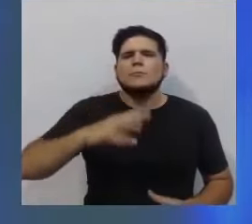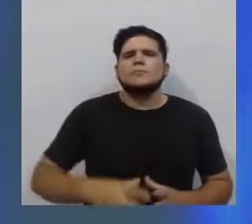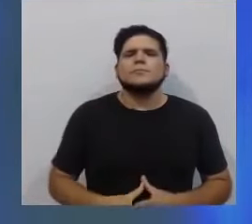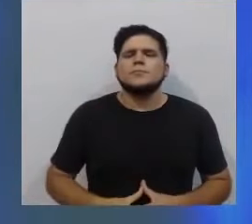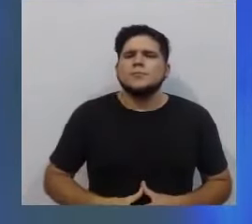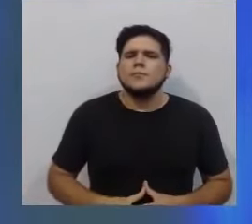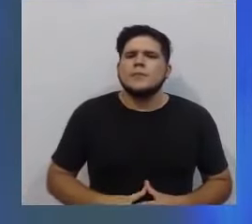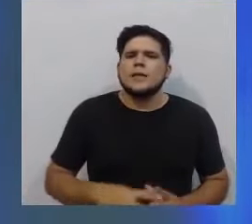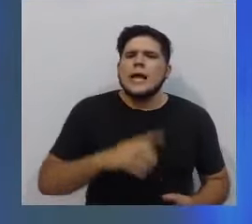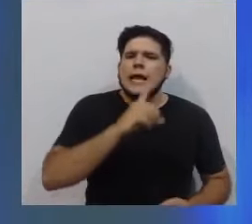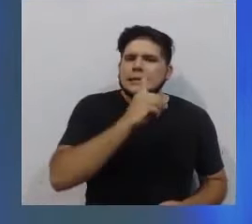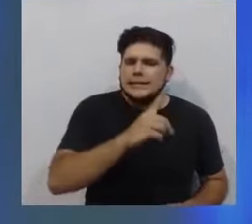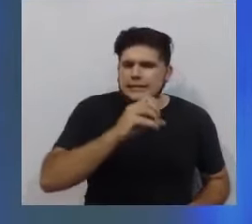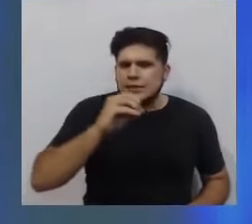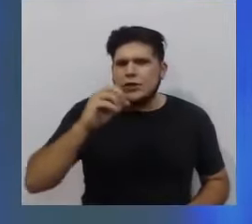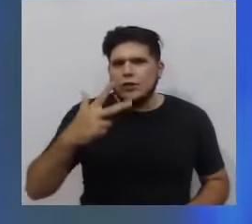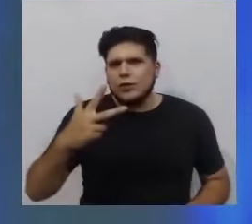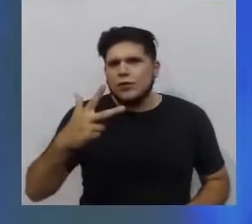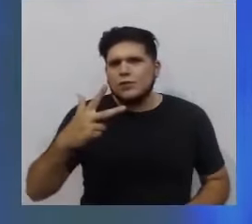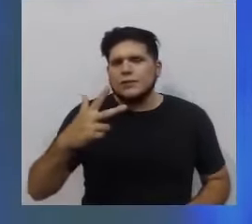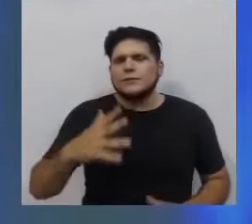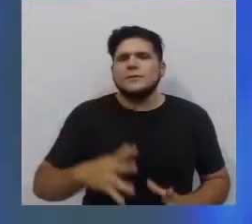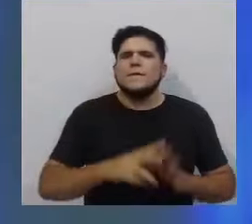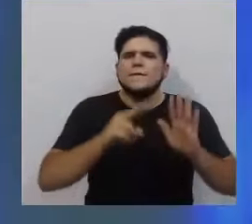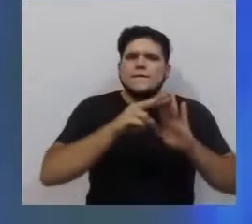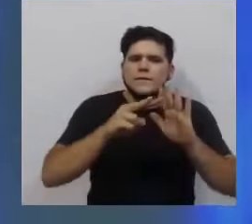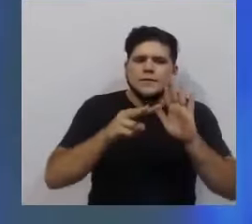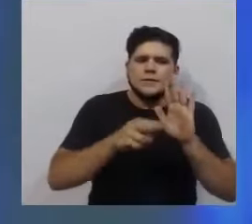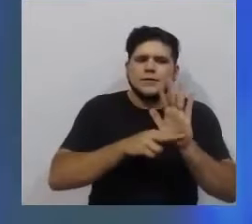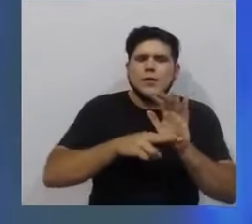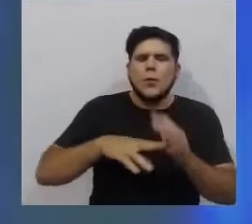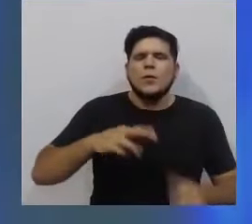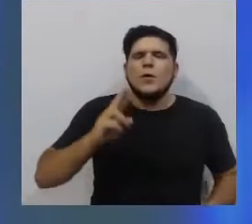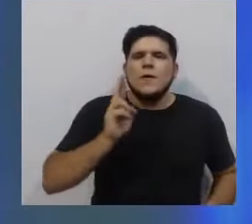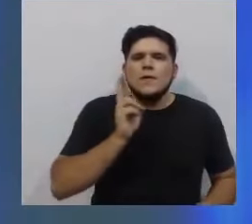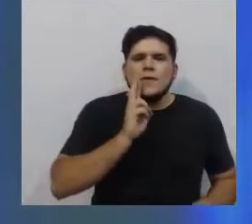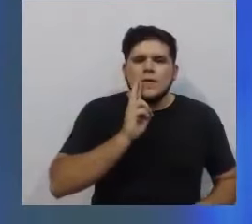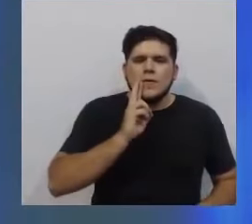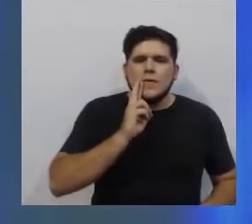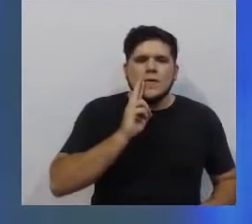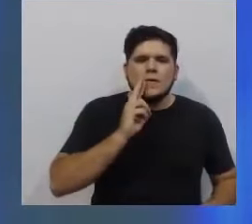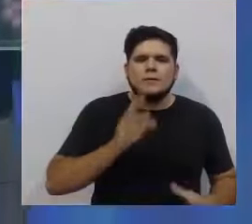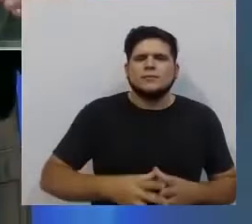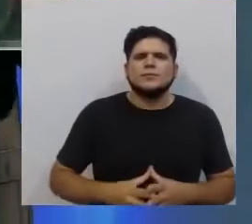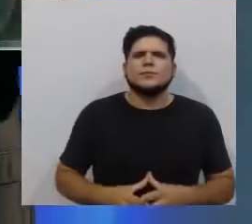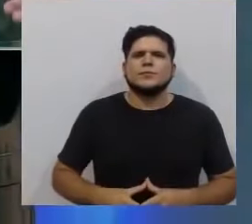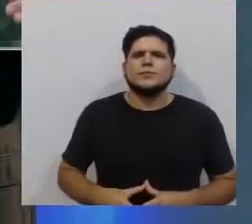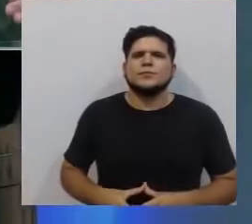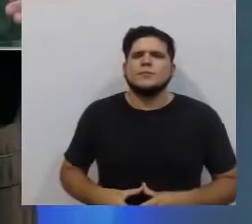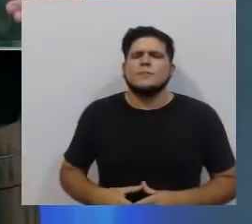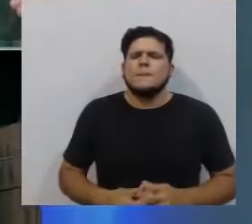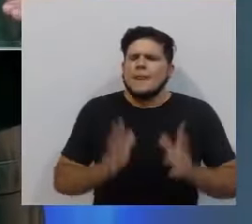el salmista establece una palabra muy fuerte muy interesante jehová estableció los